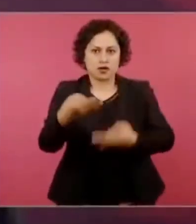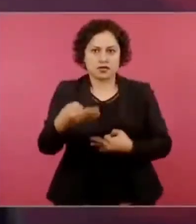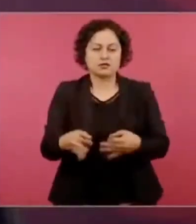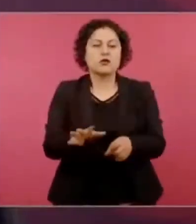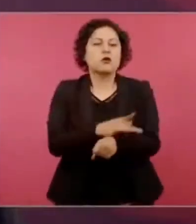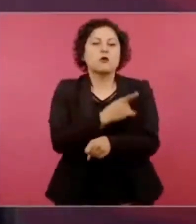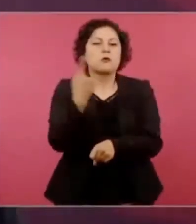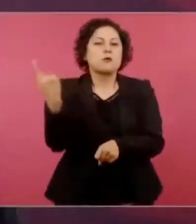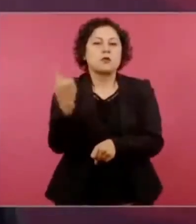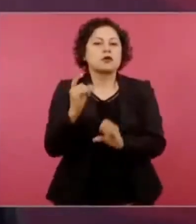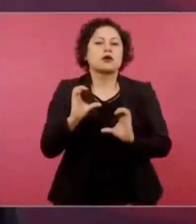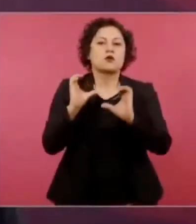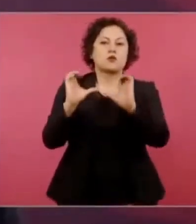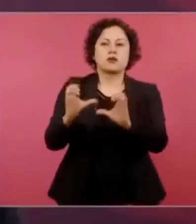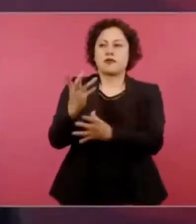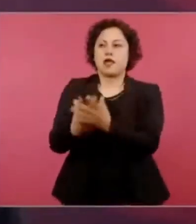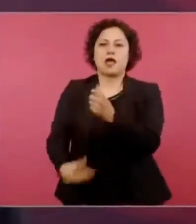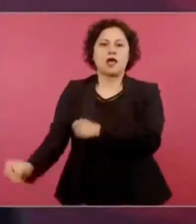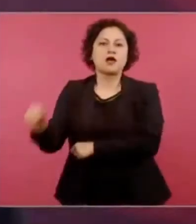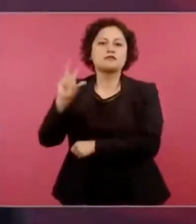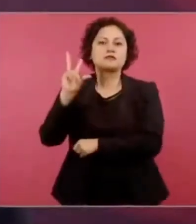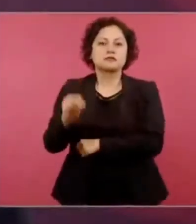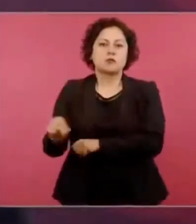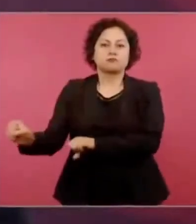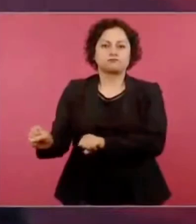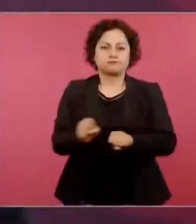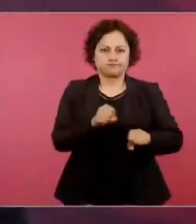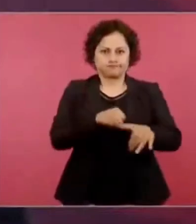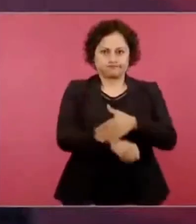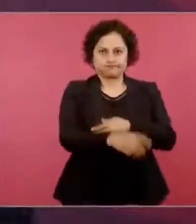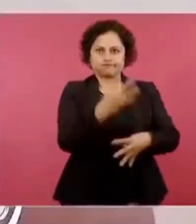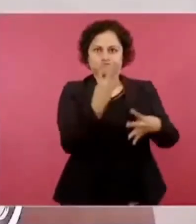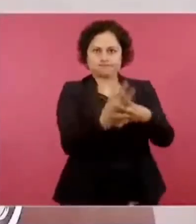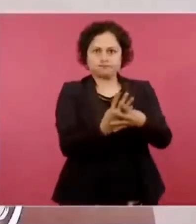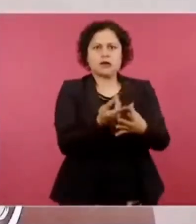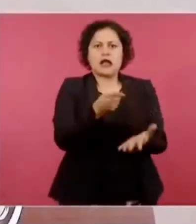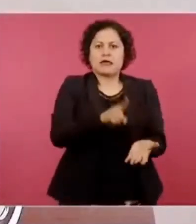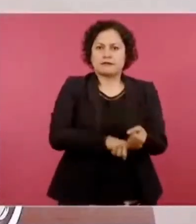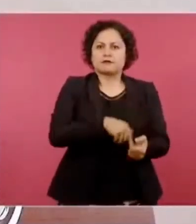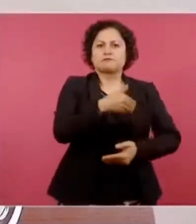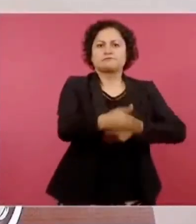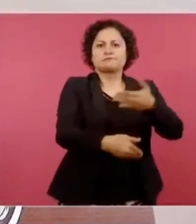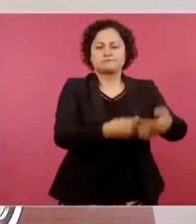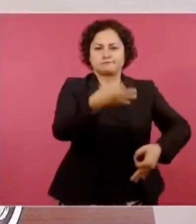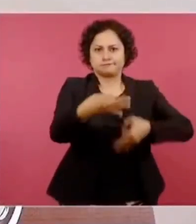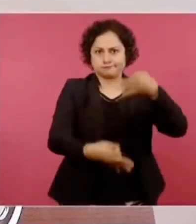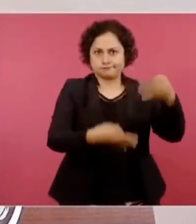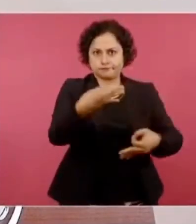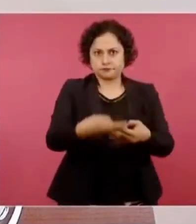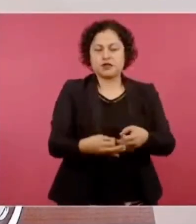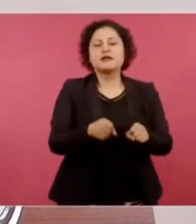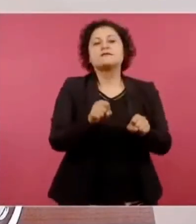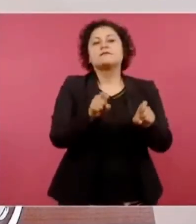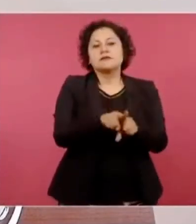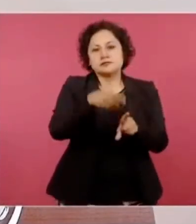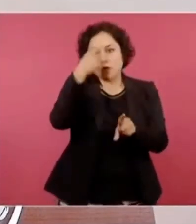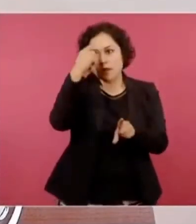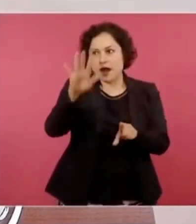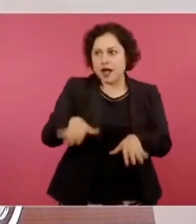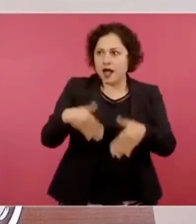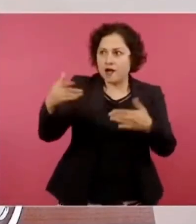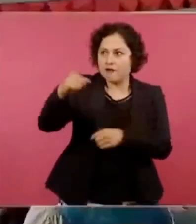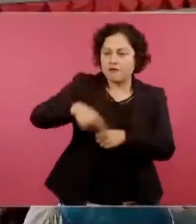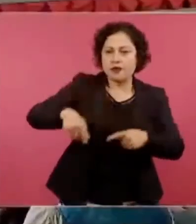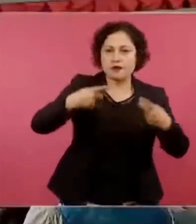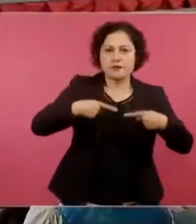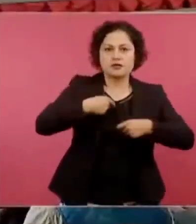una fuga y para salvaguardar la seguridad de las víctimas y de los testigos. Entonces, ¿qué se va a discutir